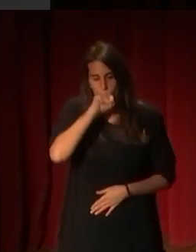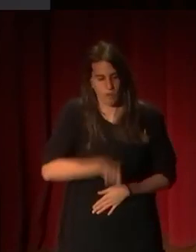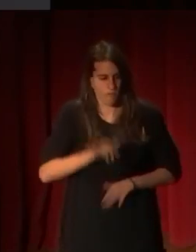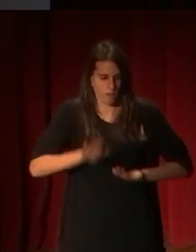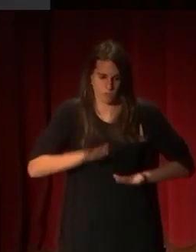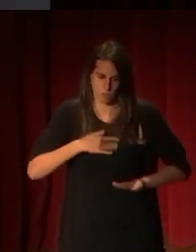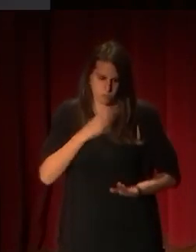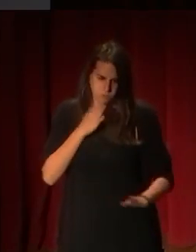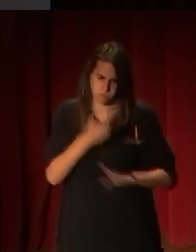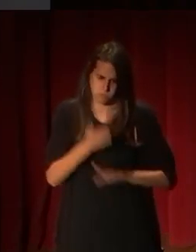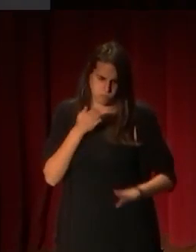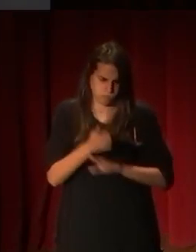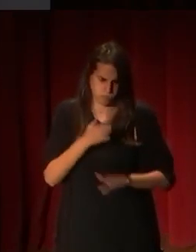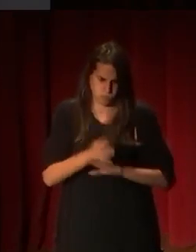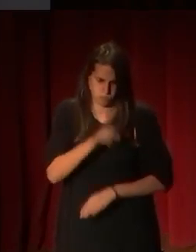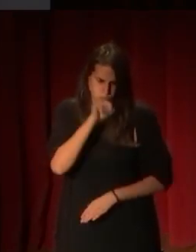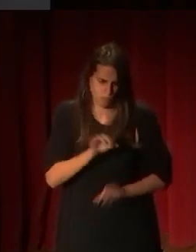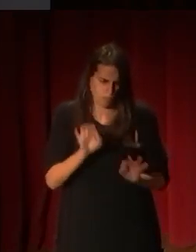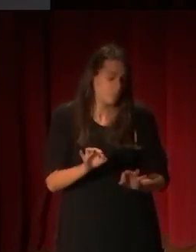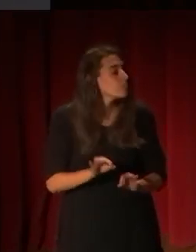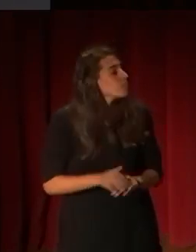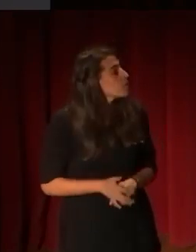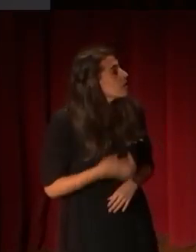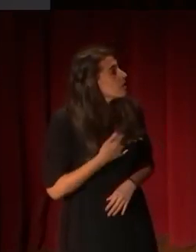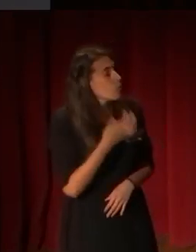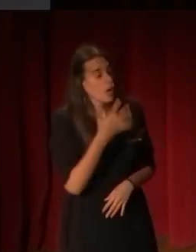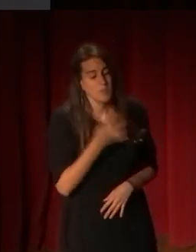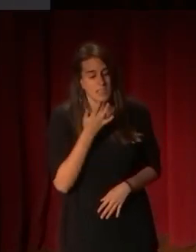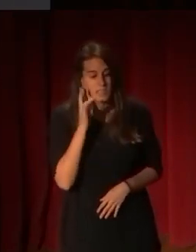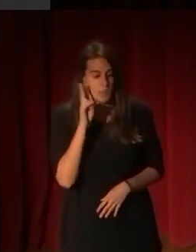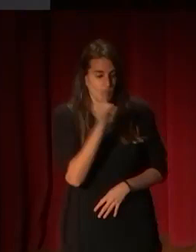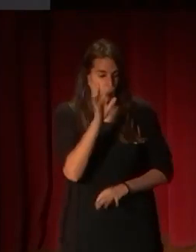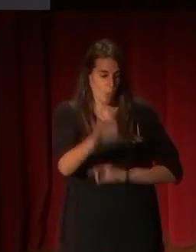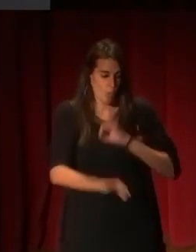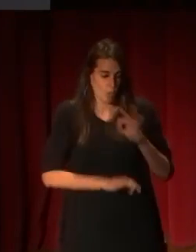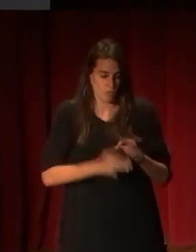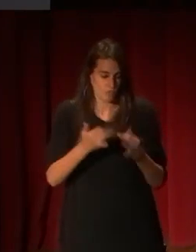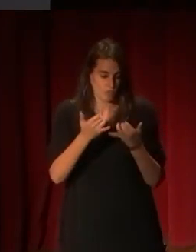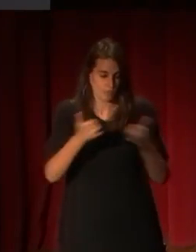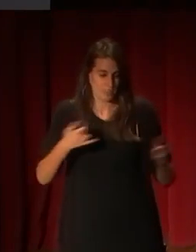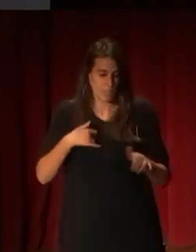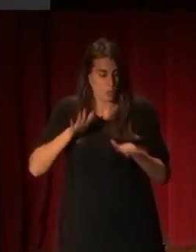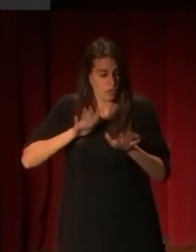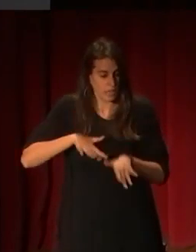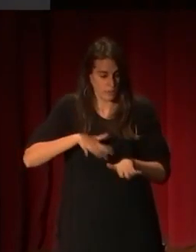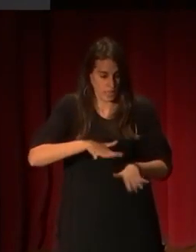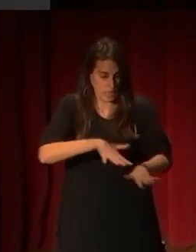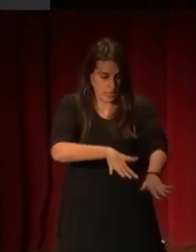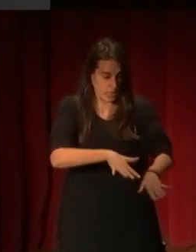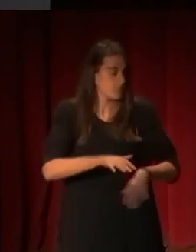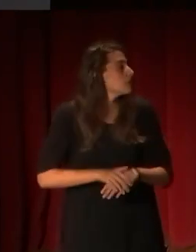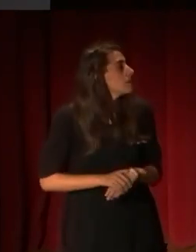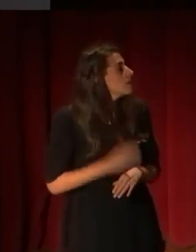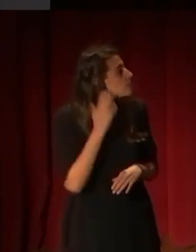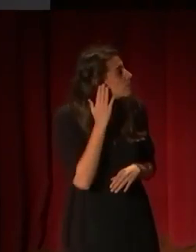y no es de extrañar si vemos la vistosidad de los desfiles la